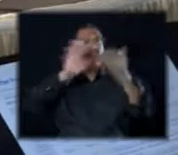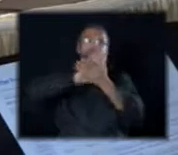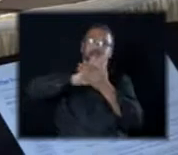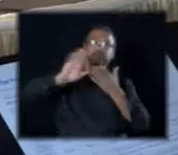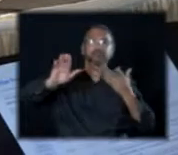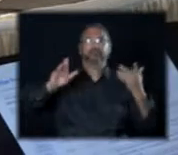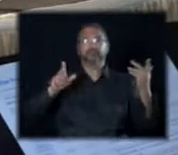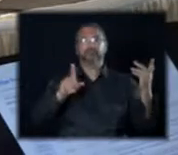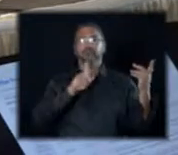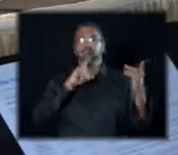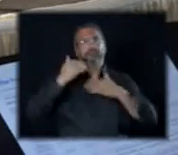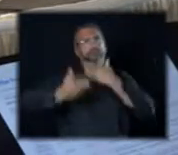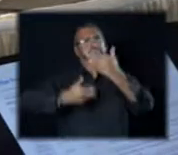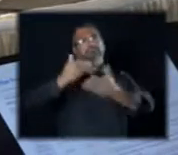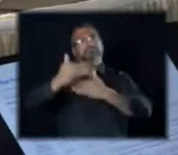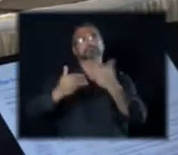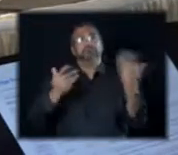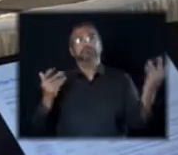lograr tenemos